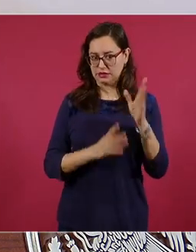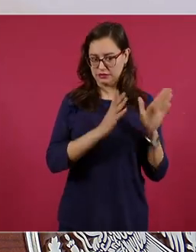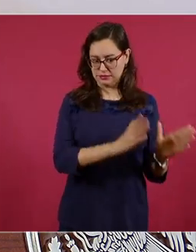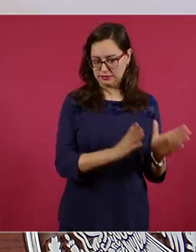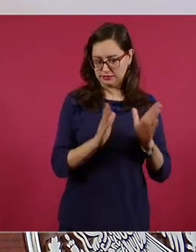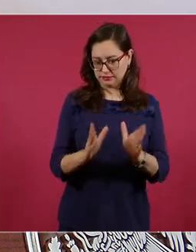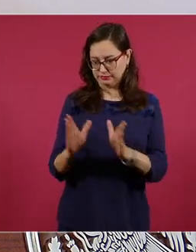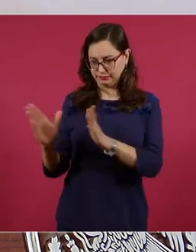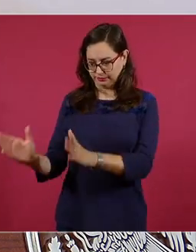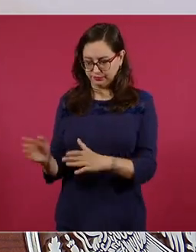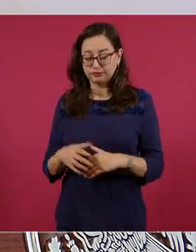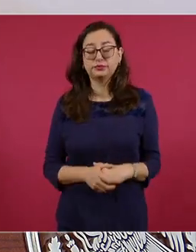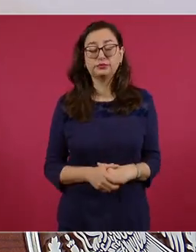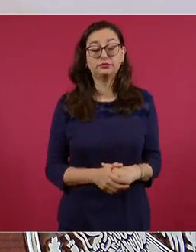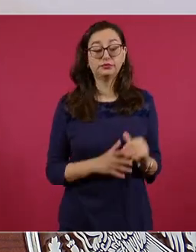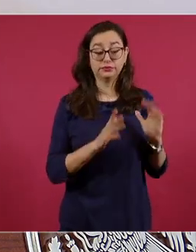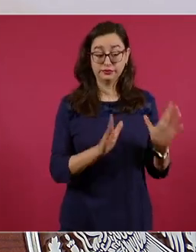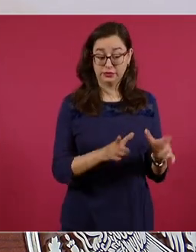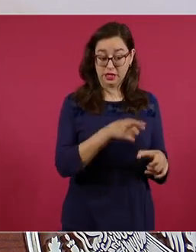hablaremos sobre